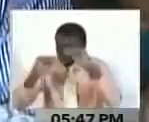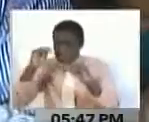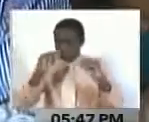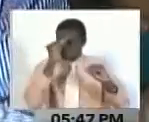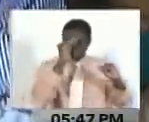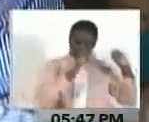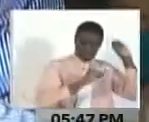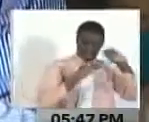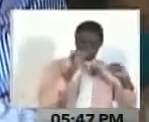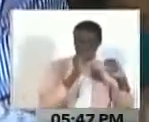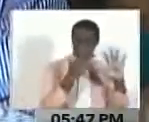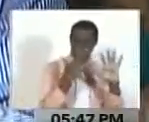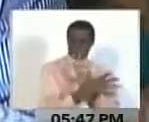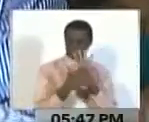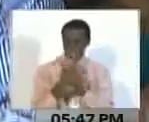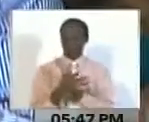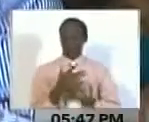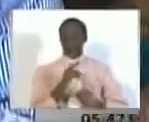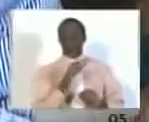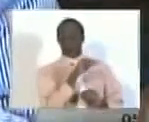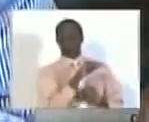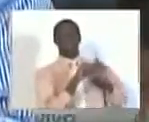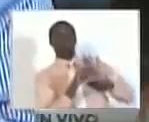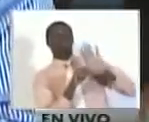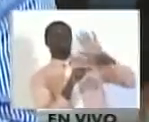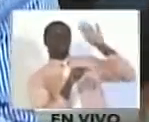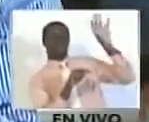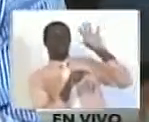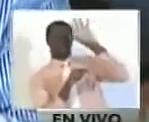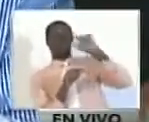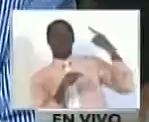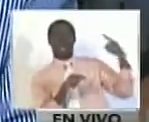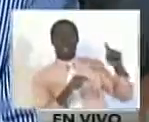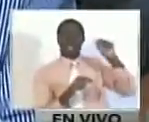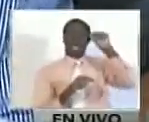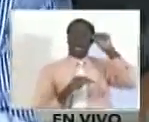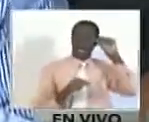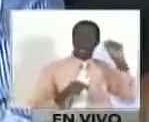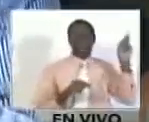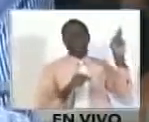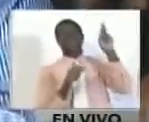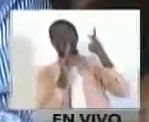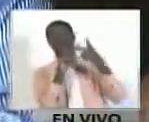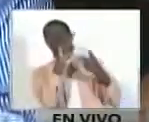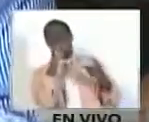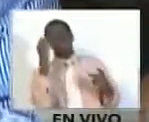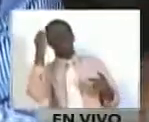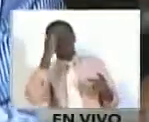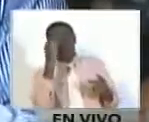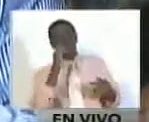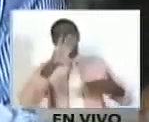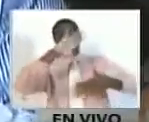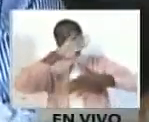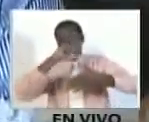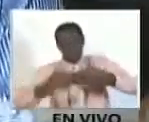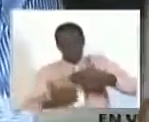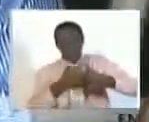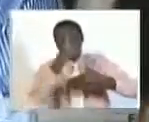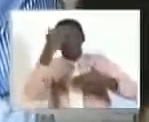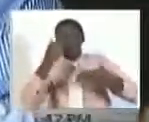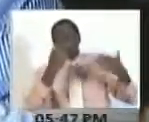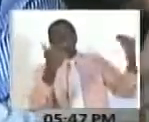una persona que en cada uno de sus países de origen, que aquí tenemos gente de Asia, de Europa, de toda América.